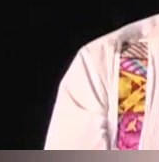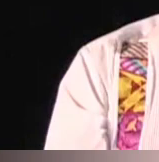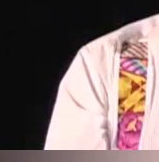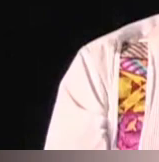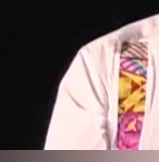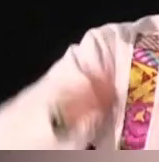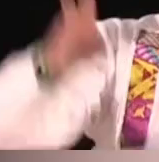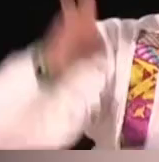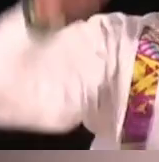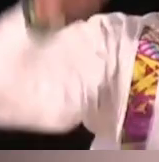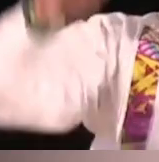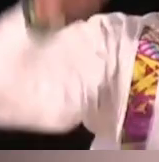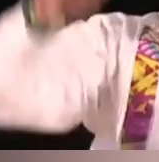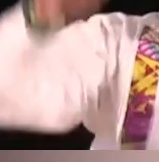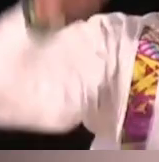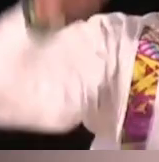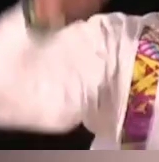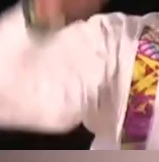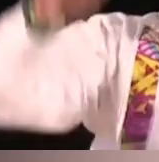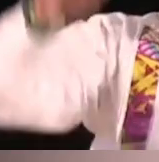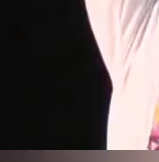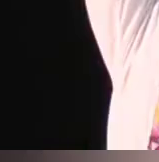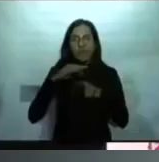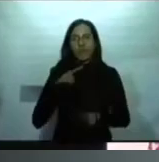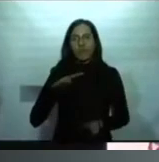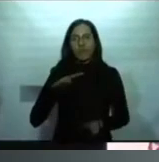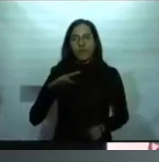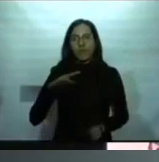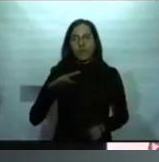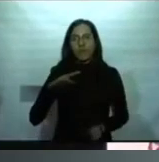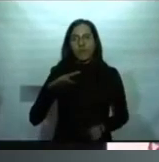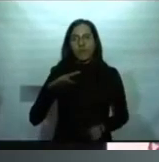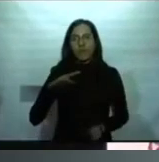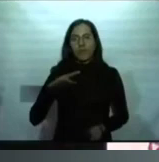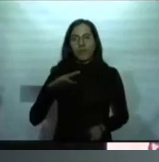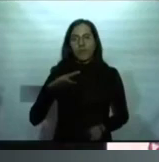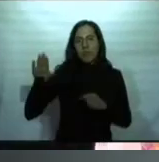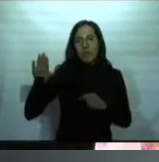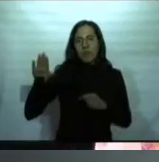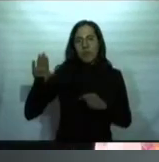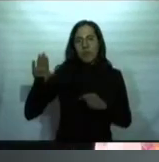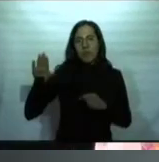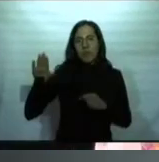acuerdo? Levante la mano. Aprobado.